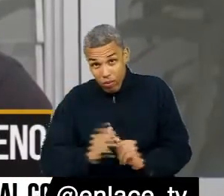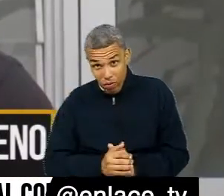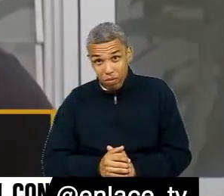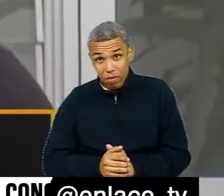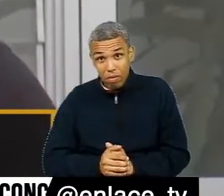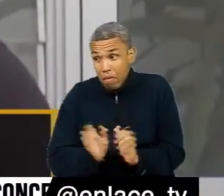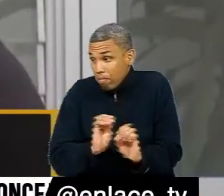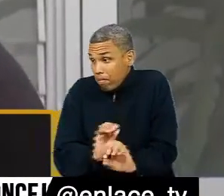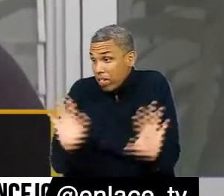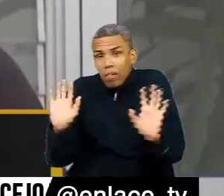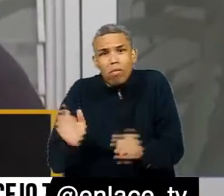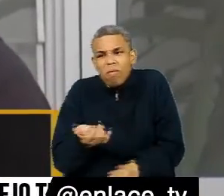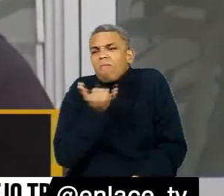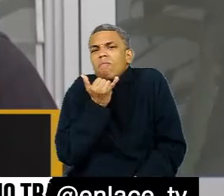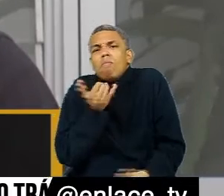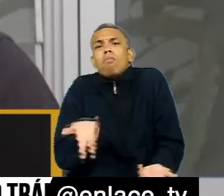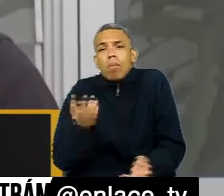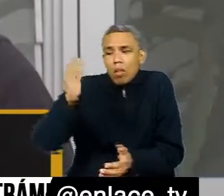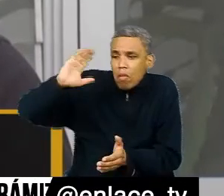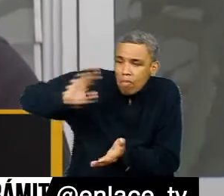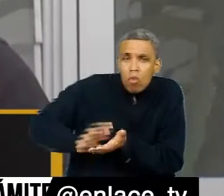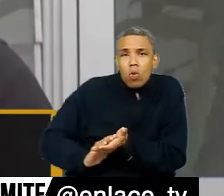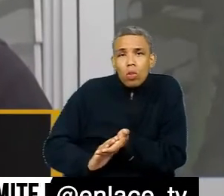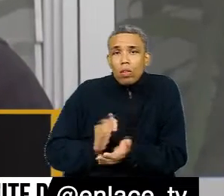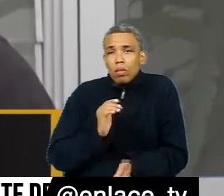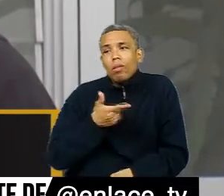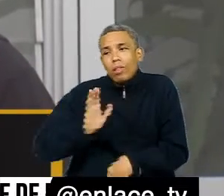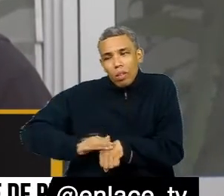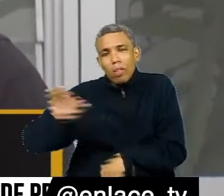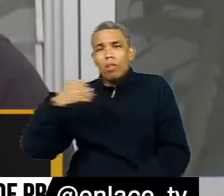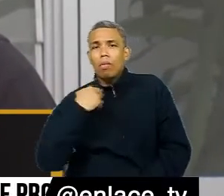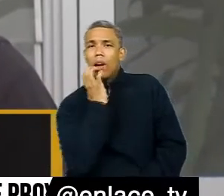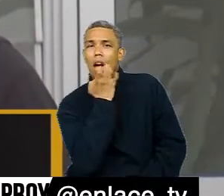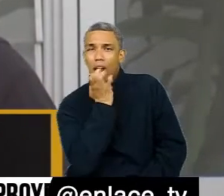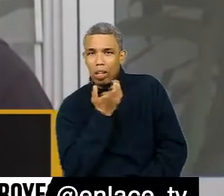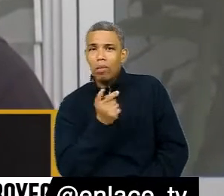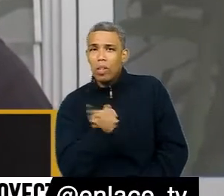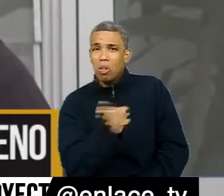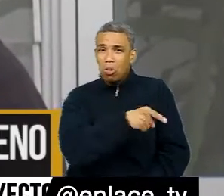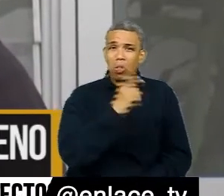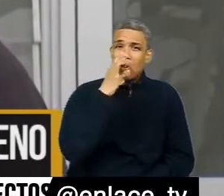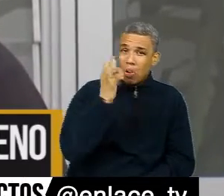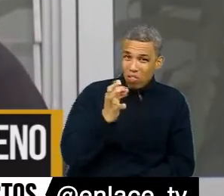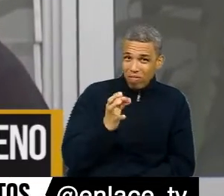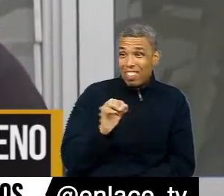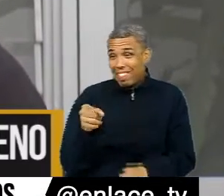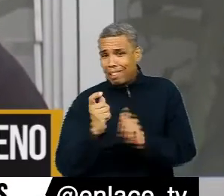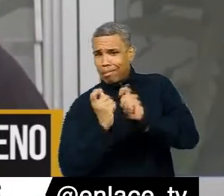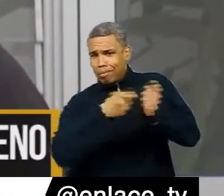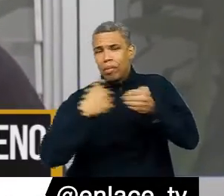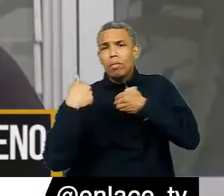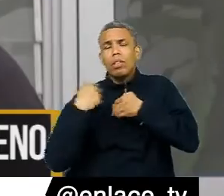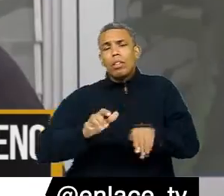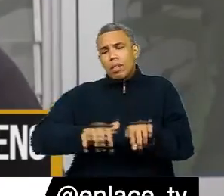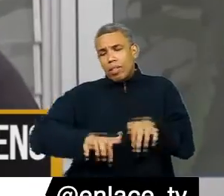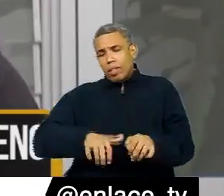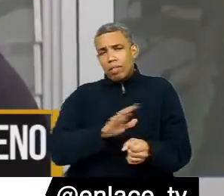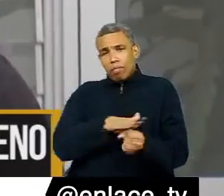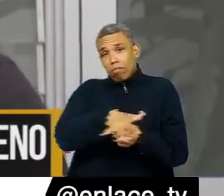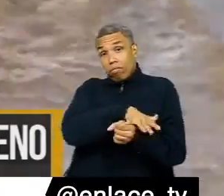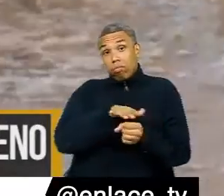nación, es decir, una bendición para todas las familias afectadas por la ola invernal. Y hoy la Procuraduría pues nos da la razón, hay pliego de cargos y esto pues va para